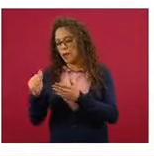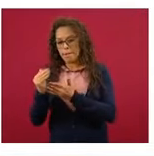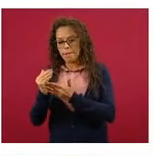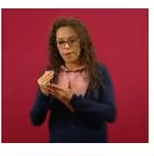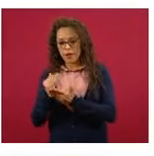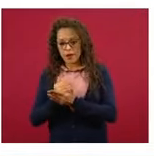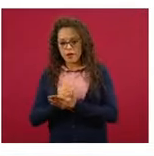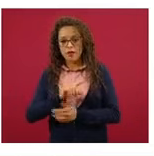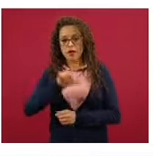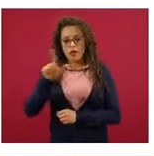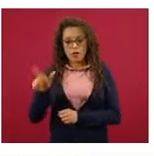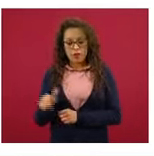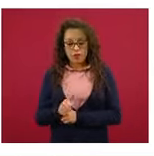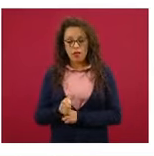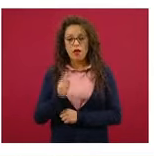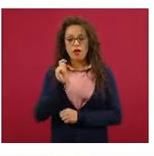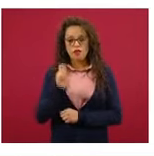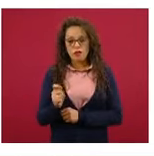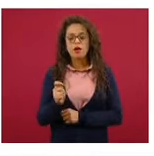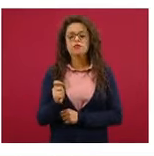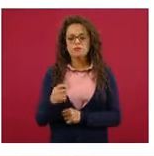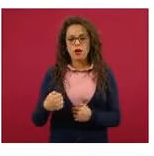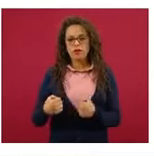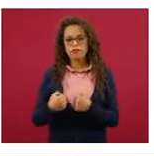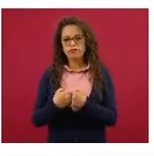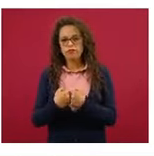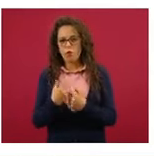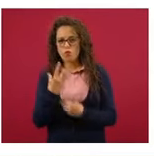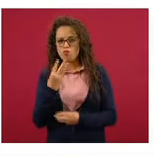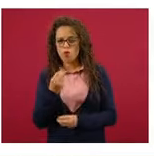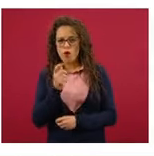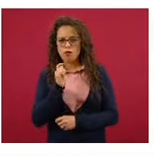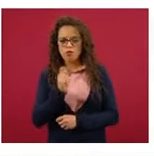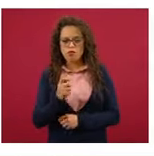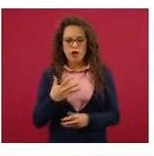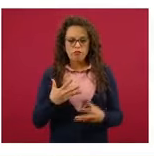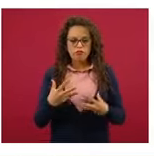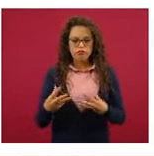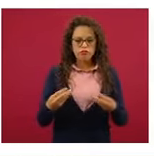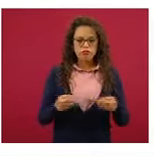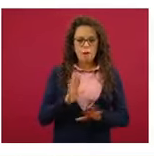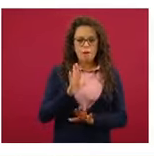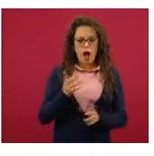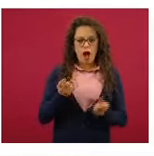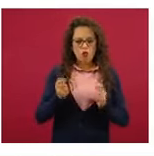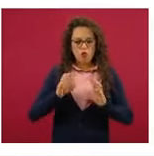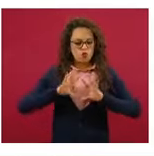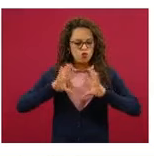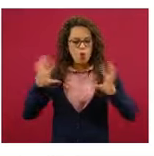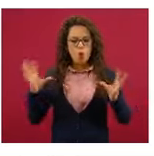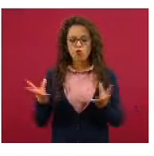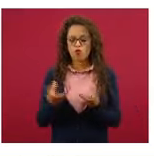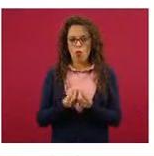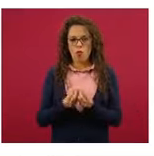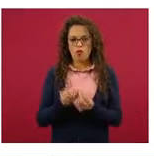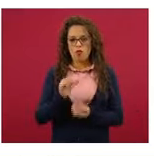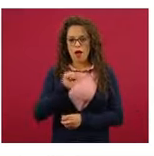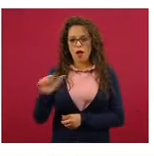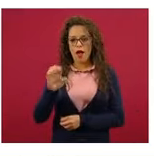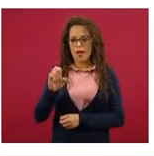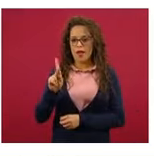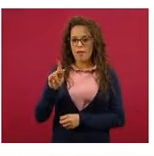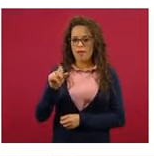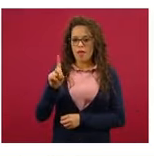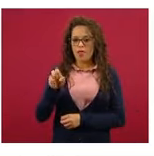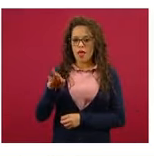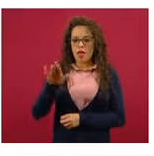la transmisión bastante basal, bastante pegada al, digamos, al control prácticamente total de la epidemia, todo el mes